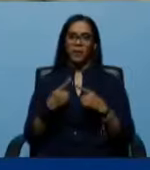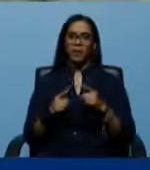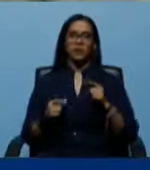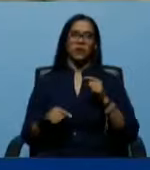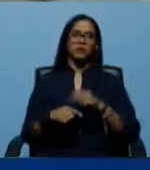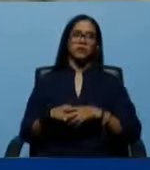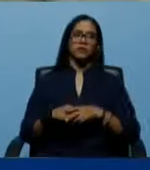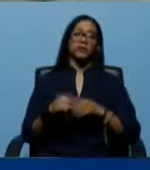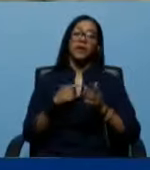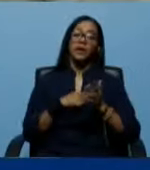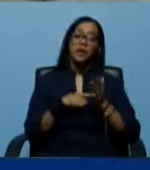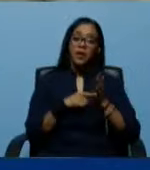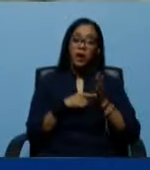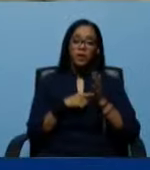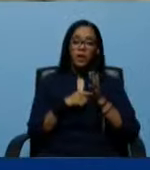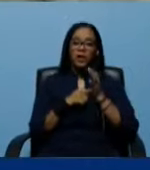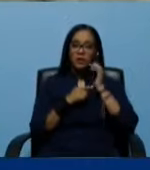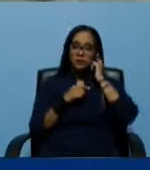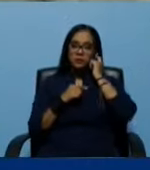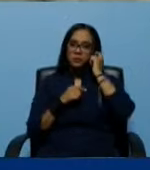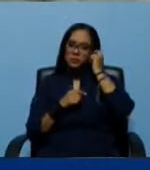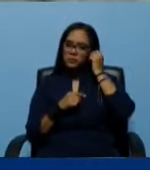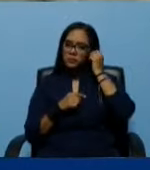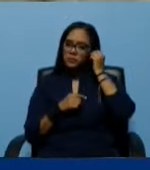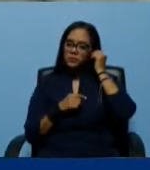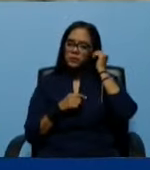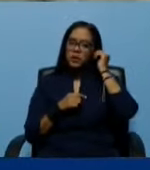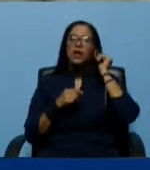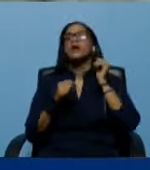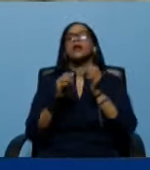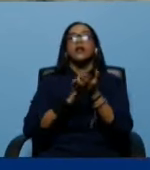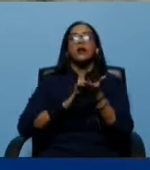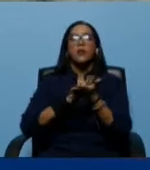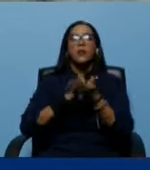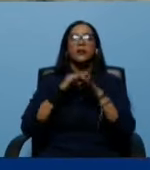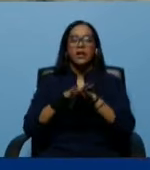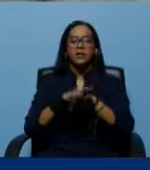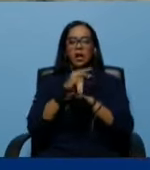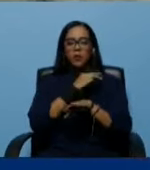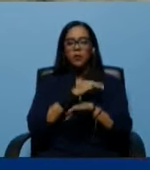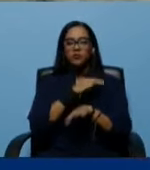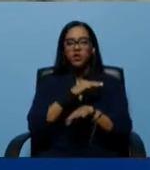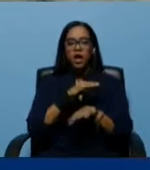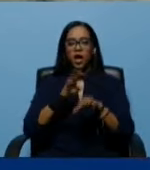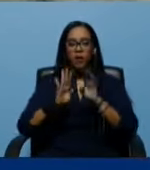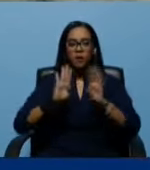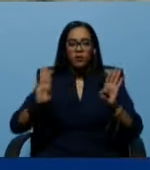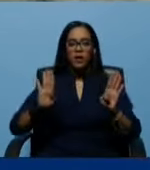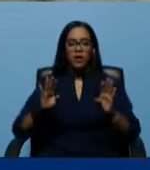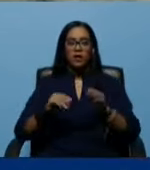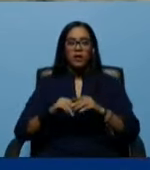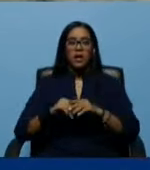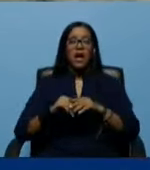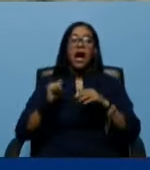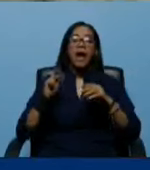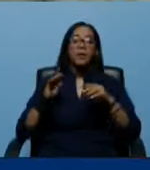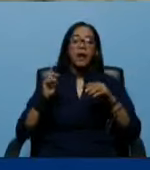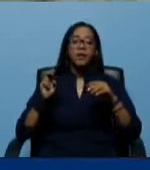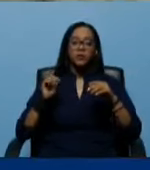Tenemos una deuda que es la recuperación integral del Museo de Arte Contemporáneo de Caracas, Museo Armando